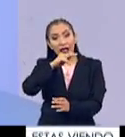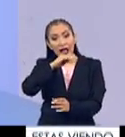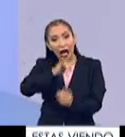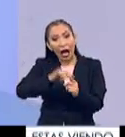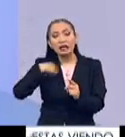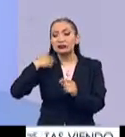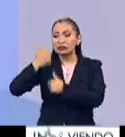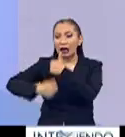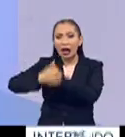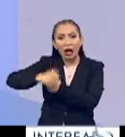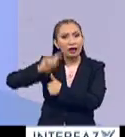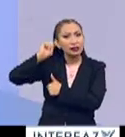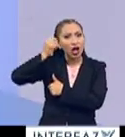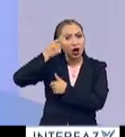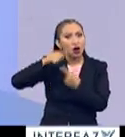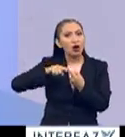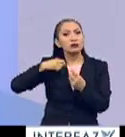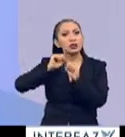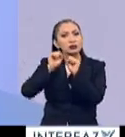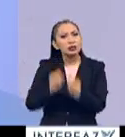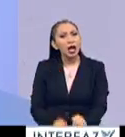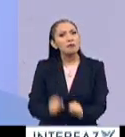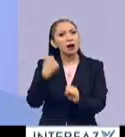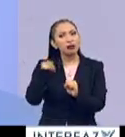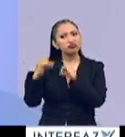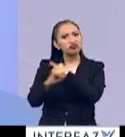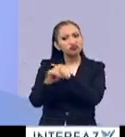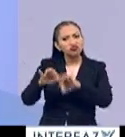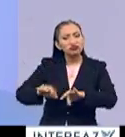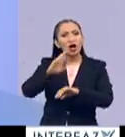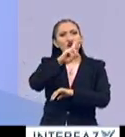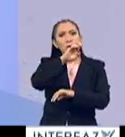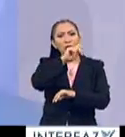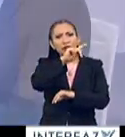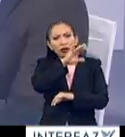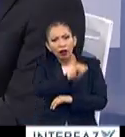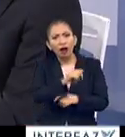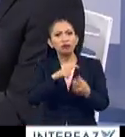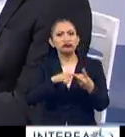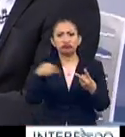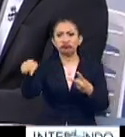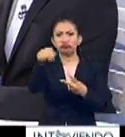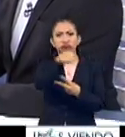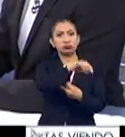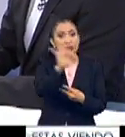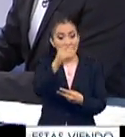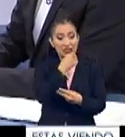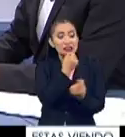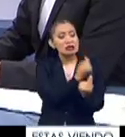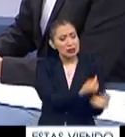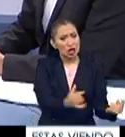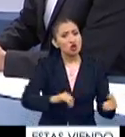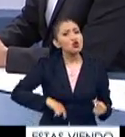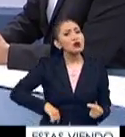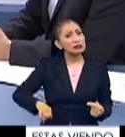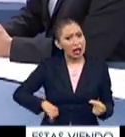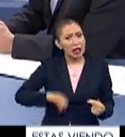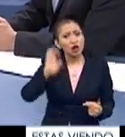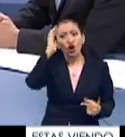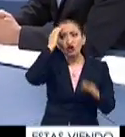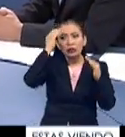carreras tecnológicas, sistemas inteligentes, robótica. O sea, si a los niños les interesa